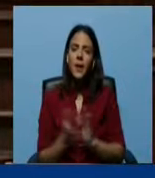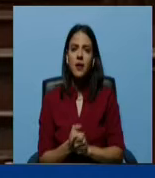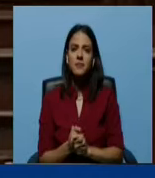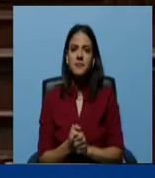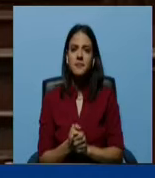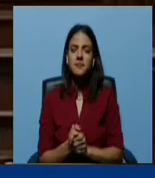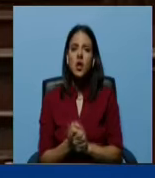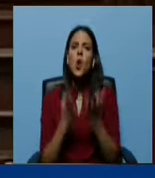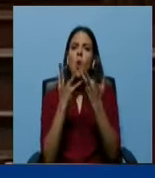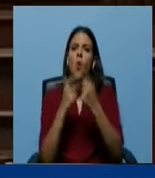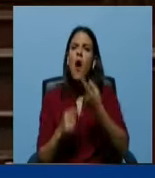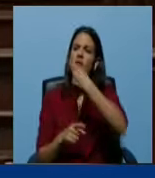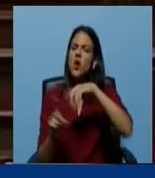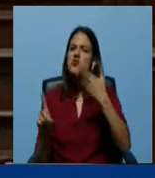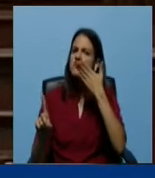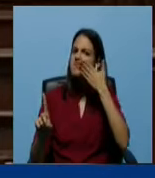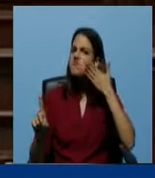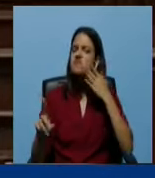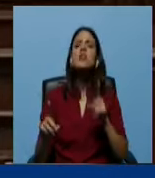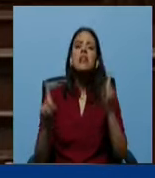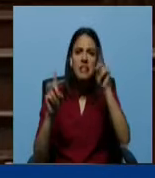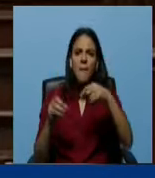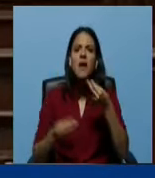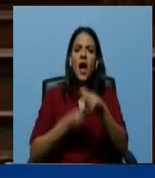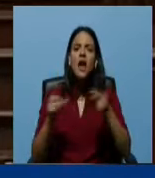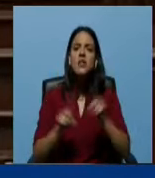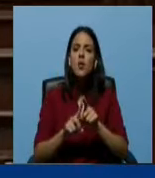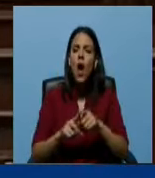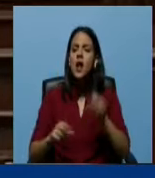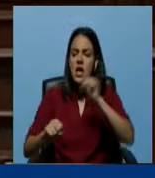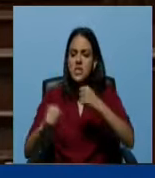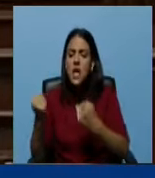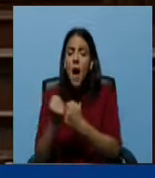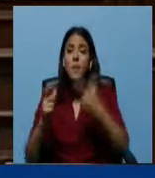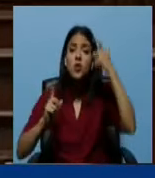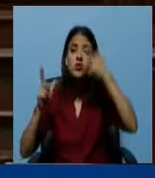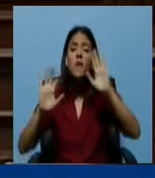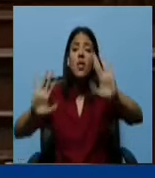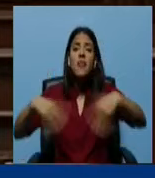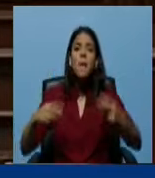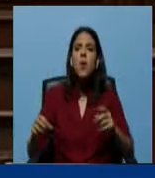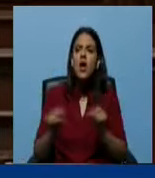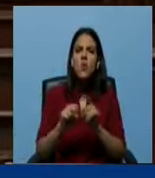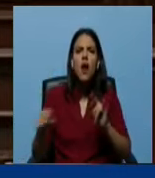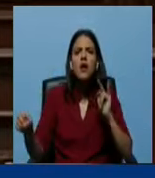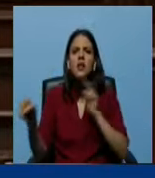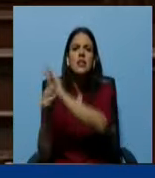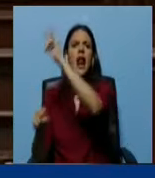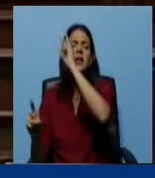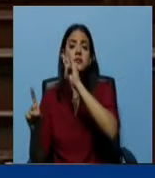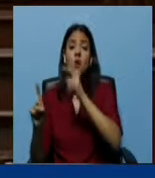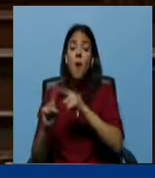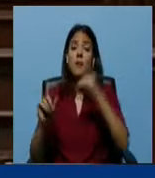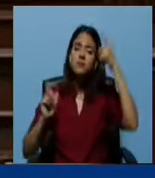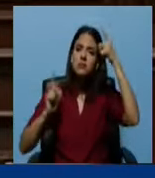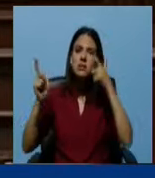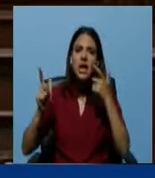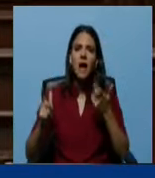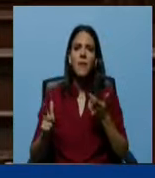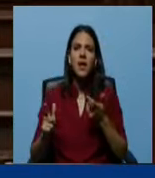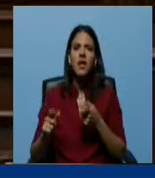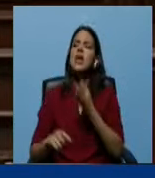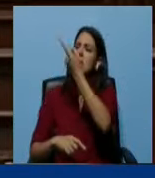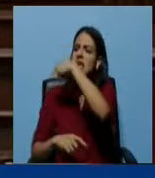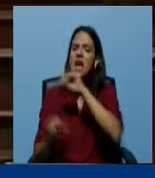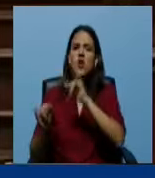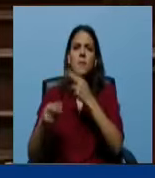¿Cuántos egos traicionaron a Chávez? ¿Y dónde están los egos alimentados por la burguesía en